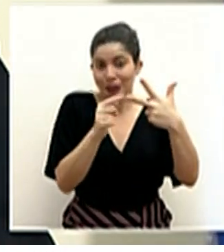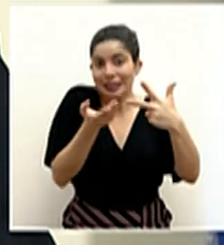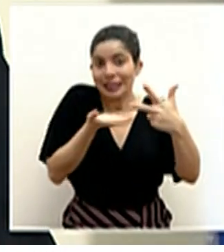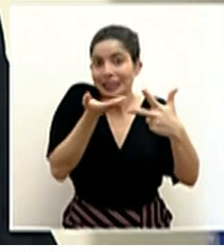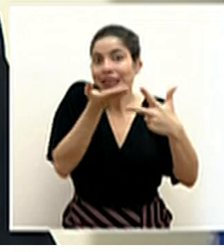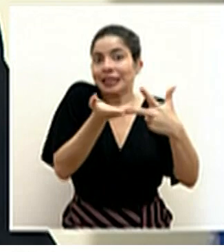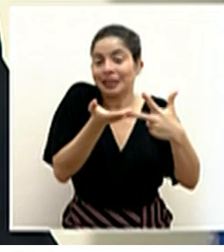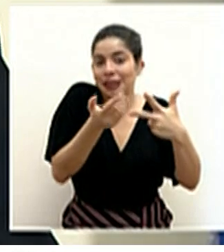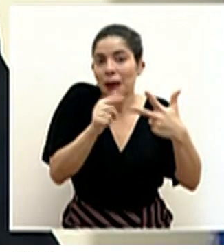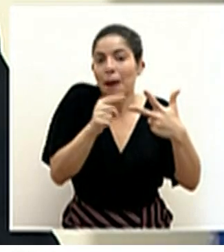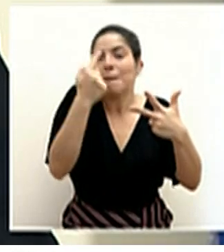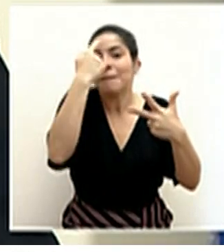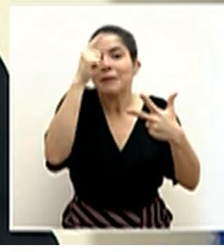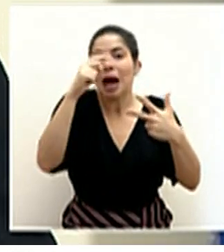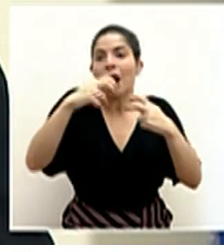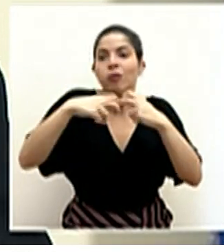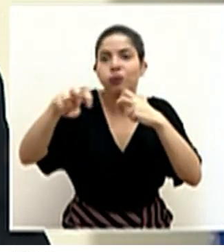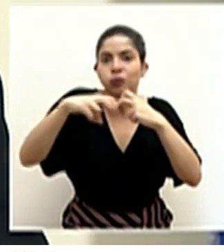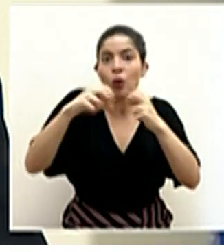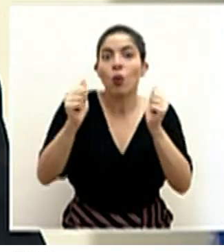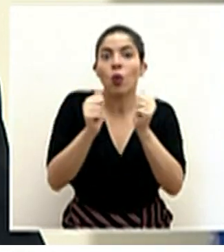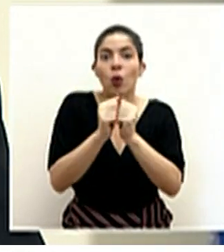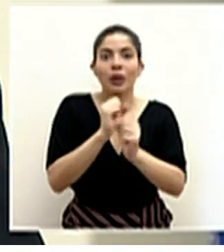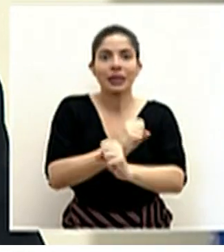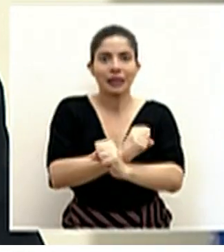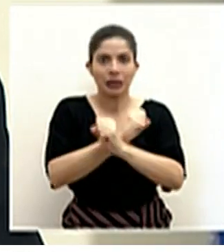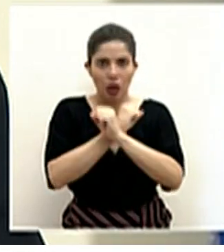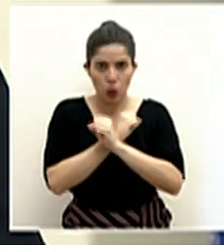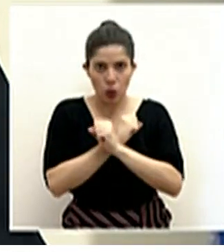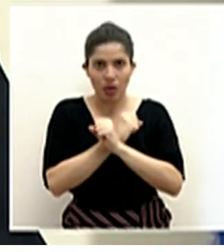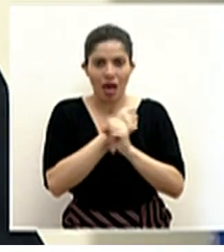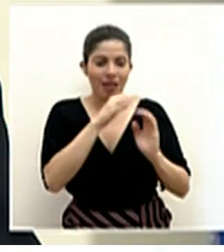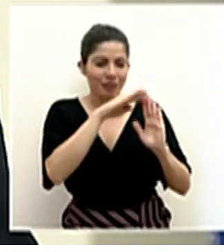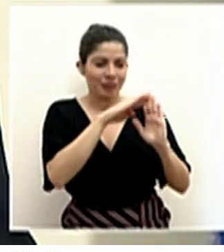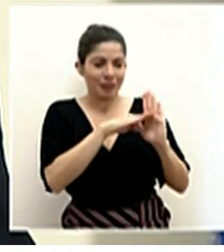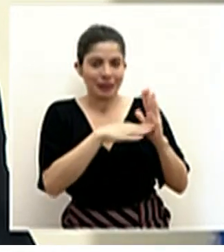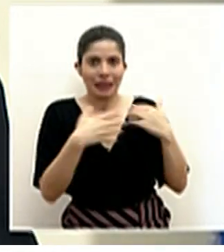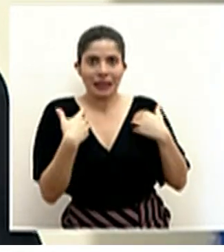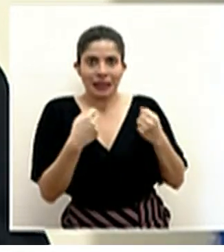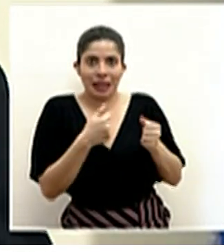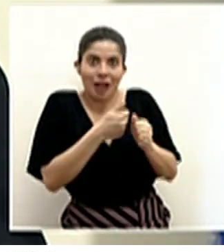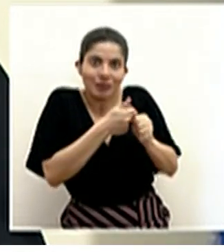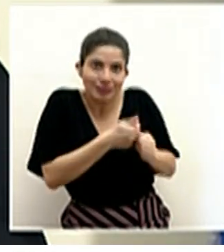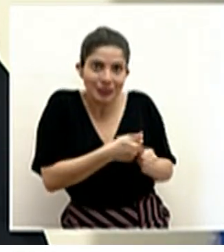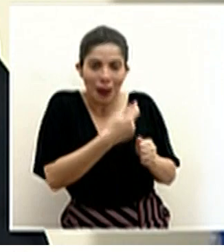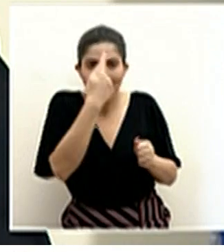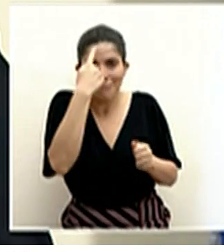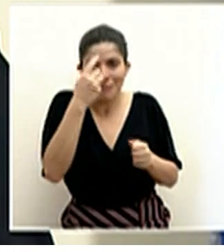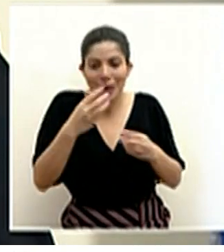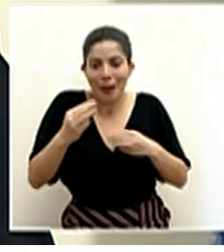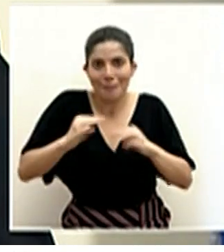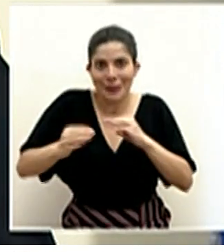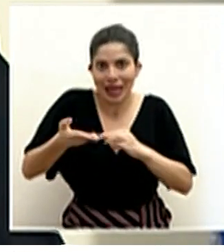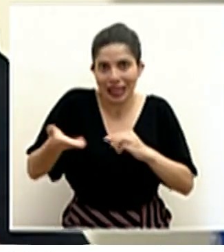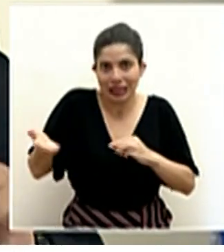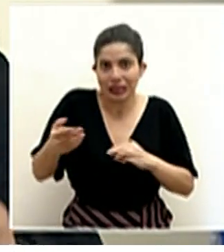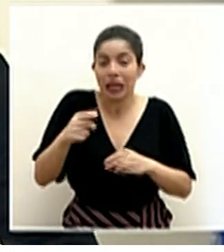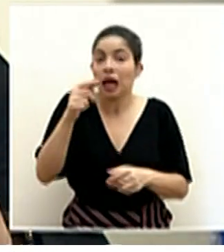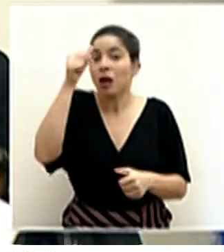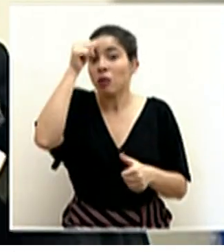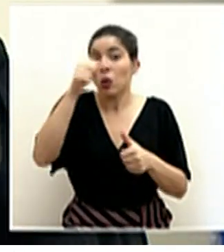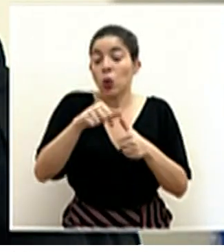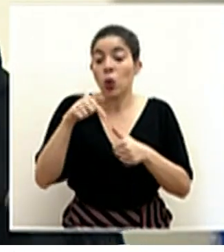el tránsito seguro desde todas las medidas sanitarias de las mercancías. En primera instancia, mencionar que esto implica